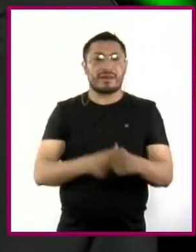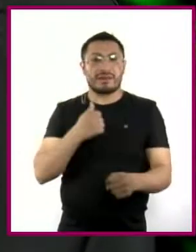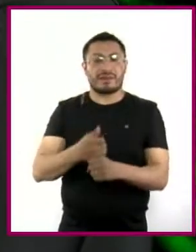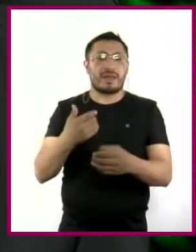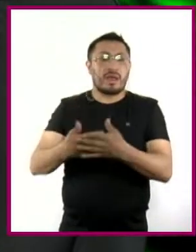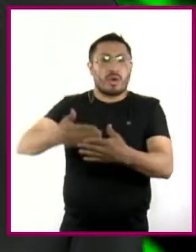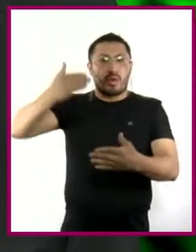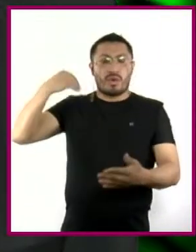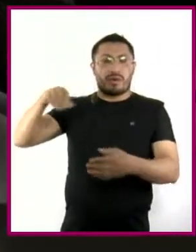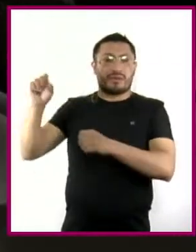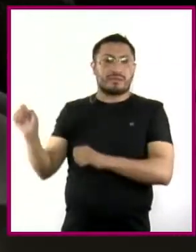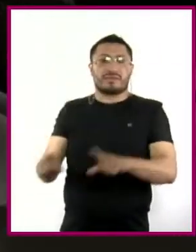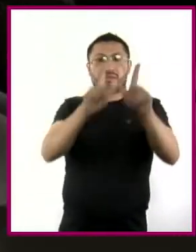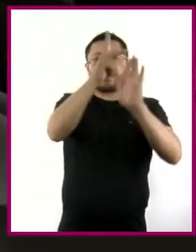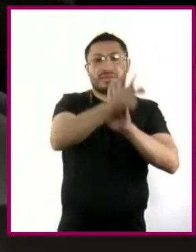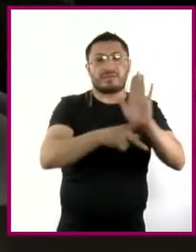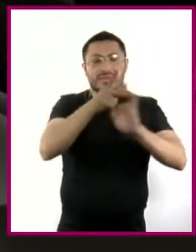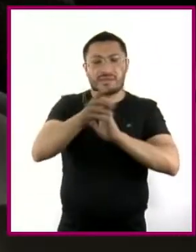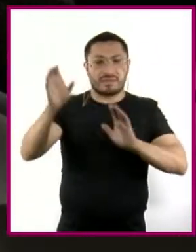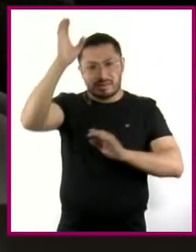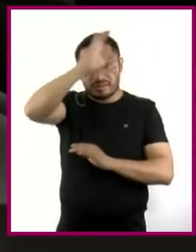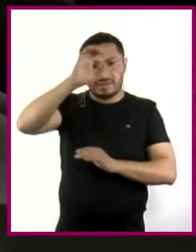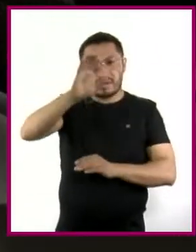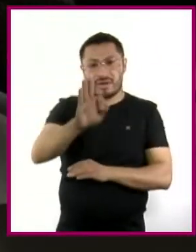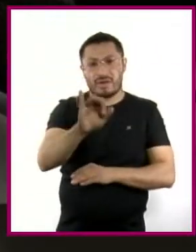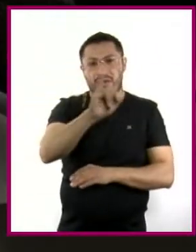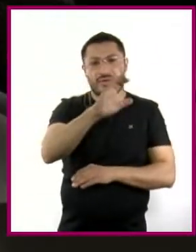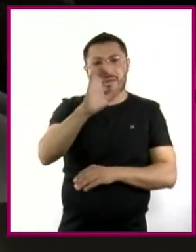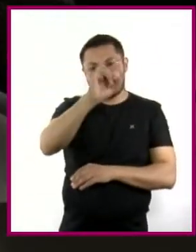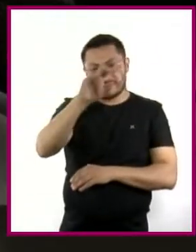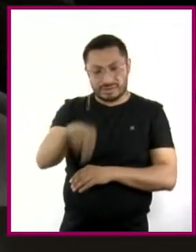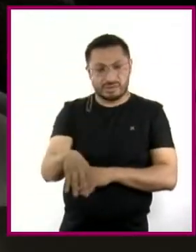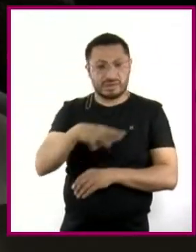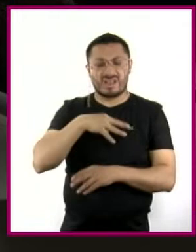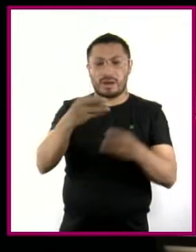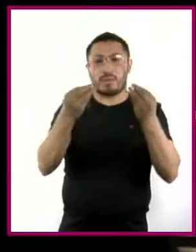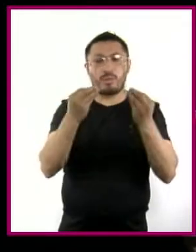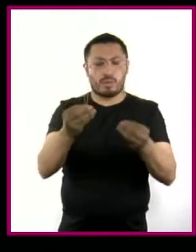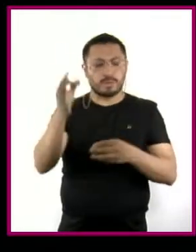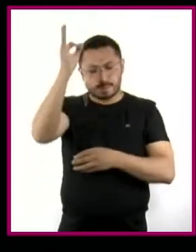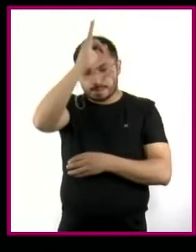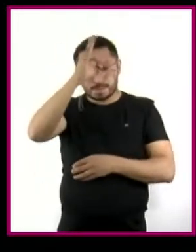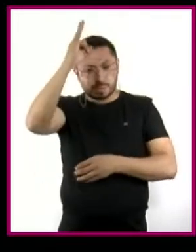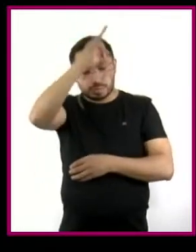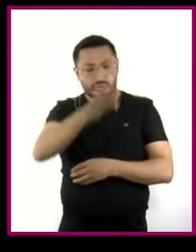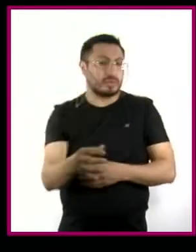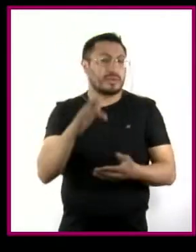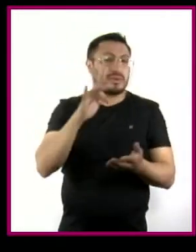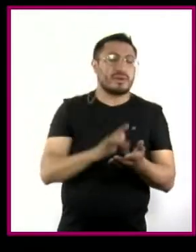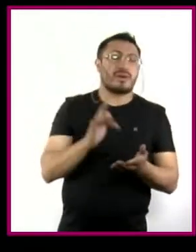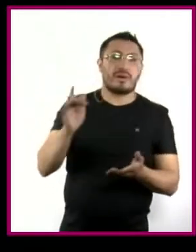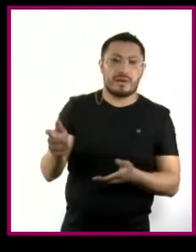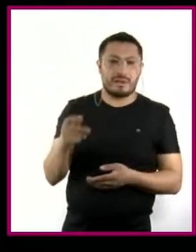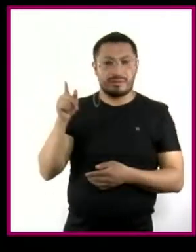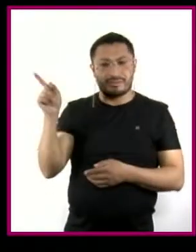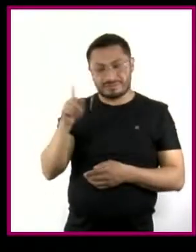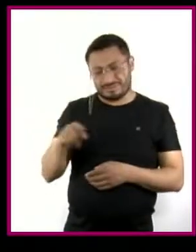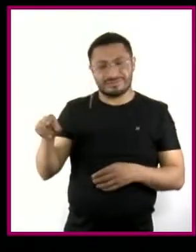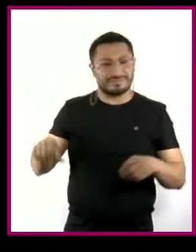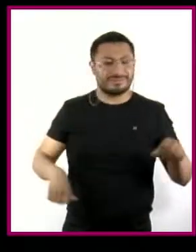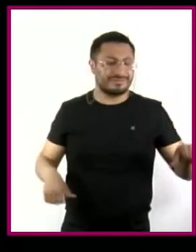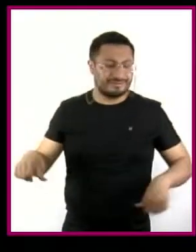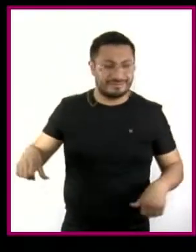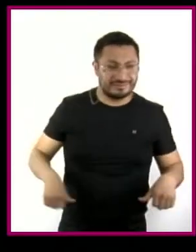una película de ciencia ficción cargada de planteamientos filosóficos que, gracias a sus altas dosis de acción